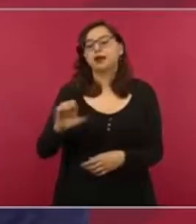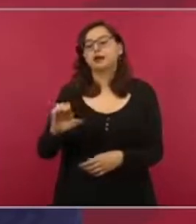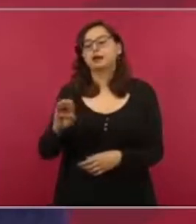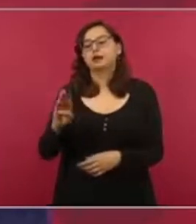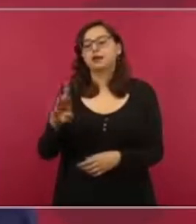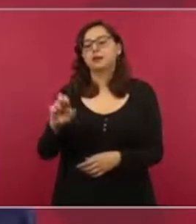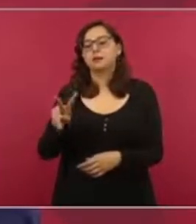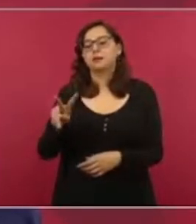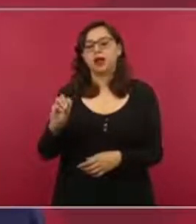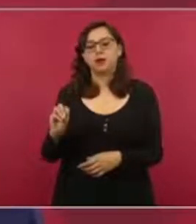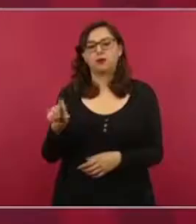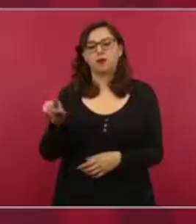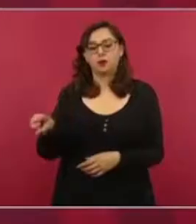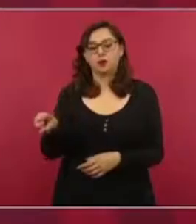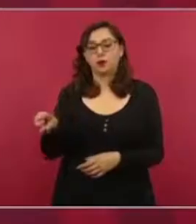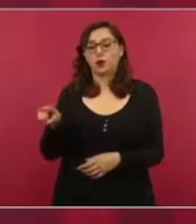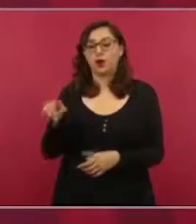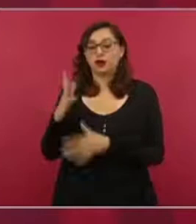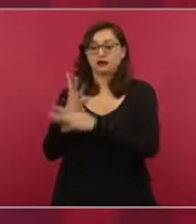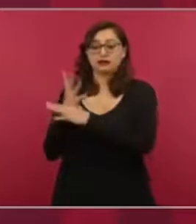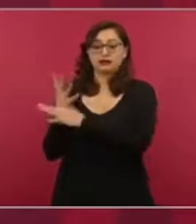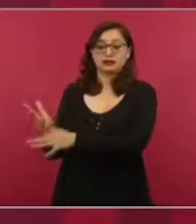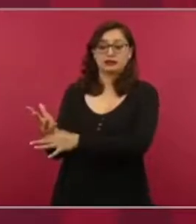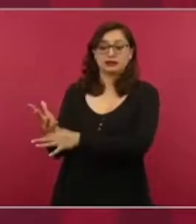que tiene una mansión